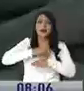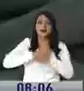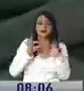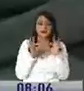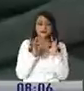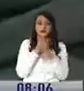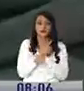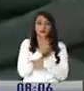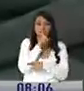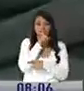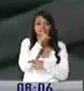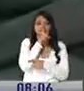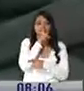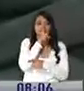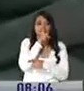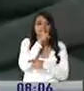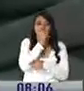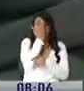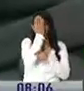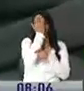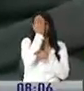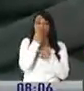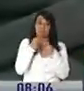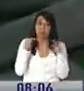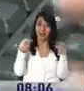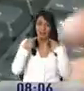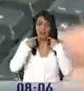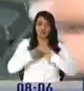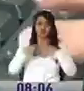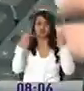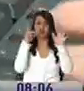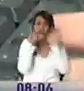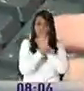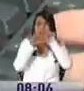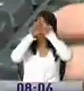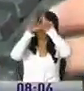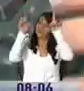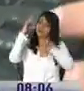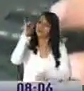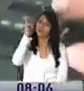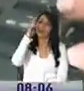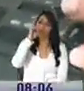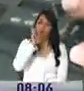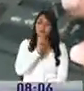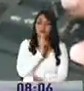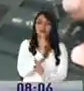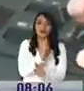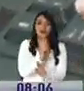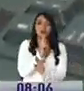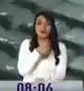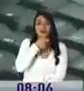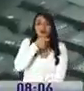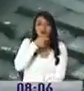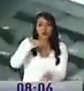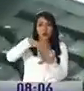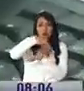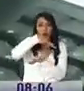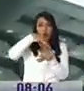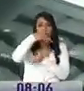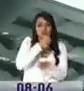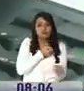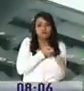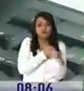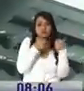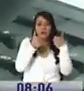sociales en la que supuestamente se deja el descubierto que esed datos habría modificado los resultados de sus encuestas para favorecer a uno de los candidatos